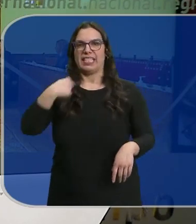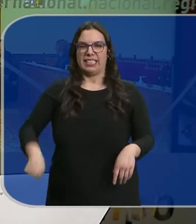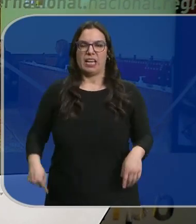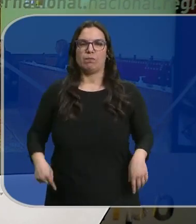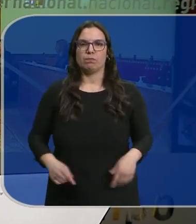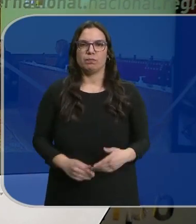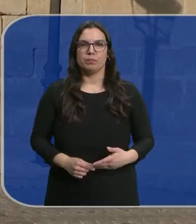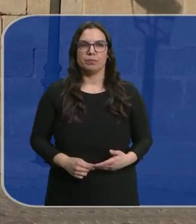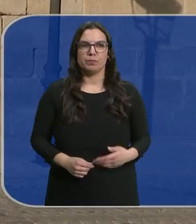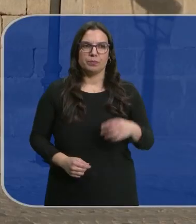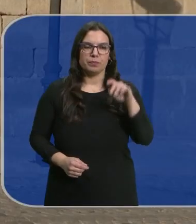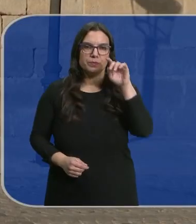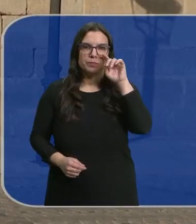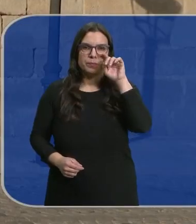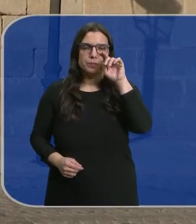Senovilla.